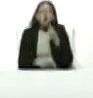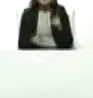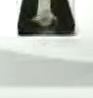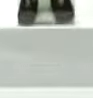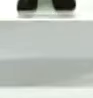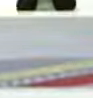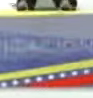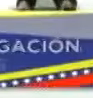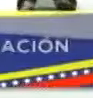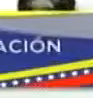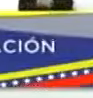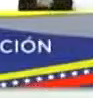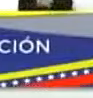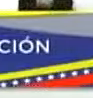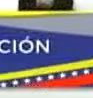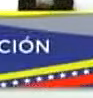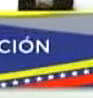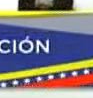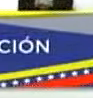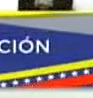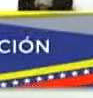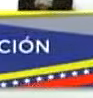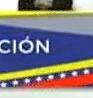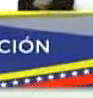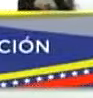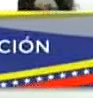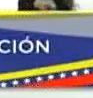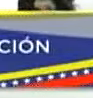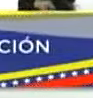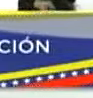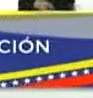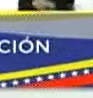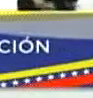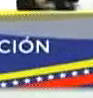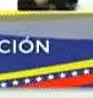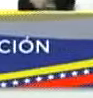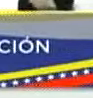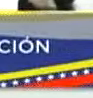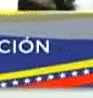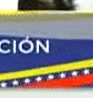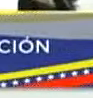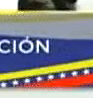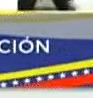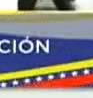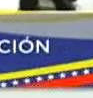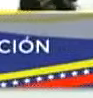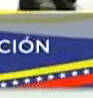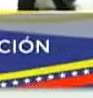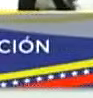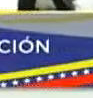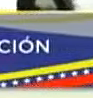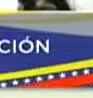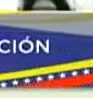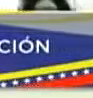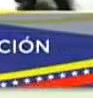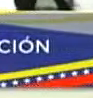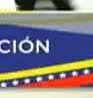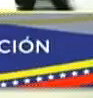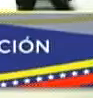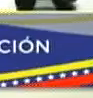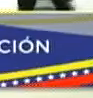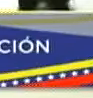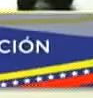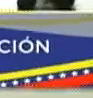Come alimentos venezolanos. Ese momento llegará. Felicitaciones a Caucagua y a los productores de cacao de todo el